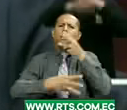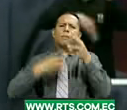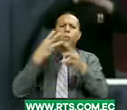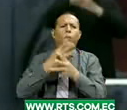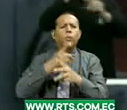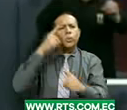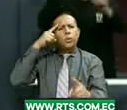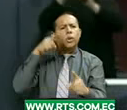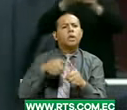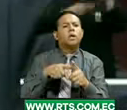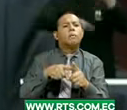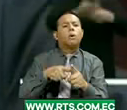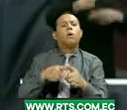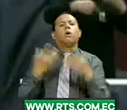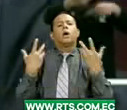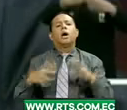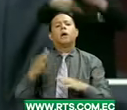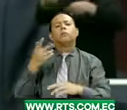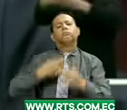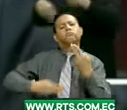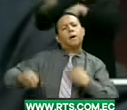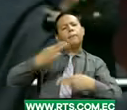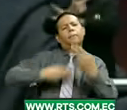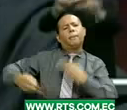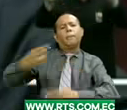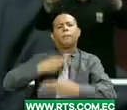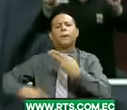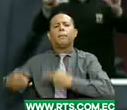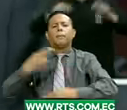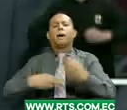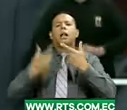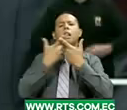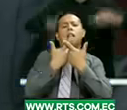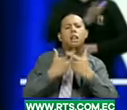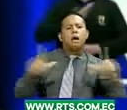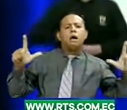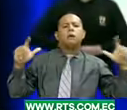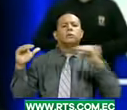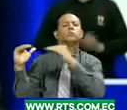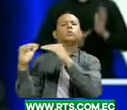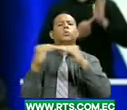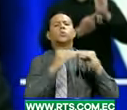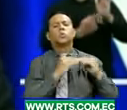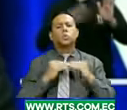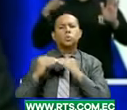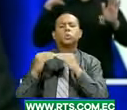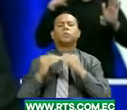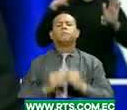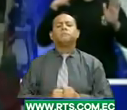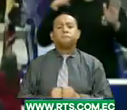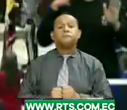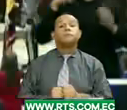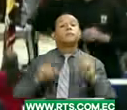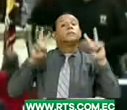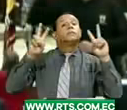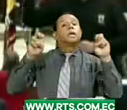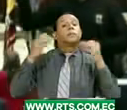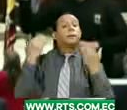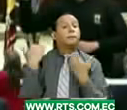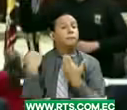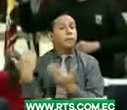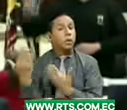buscar un comercio libre y justo. En el ámbito político, aseguró que